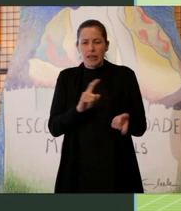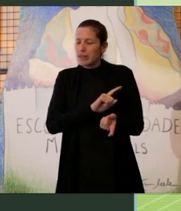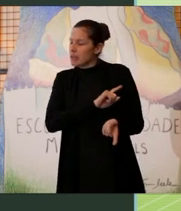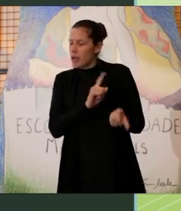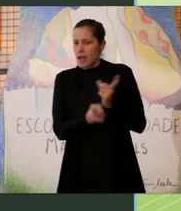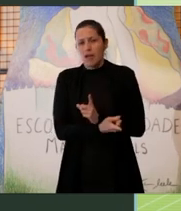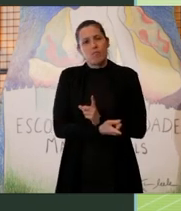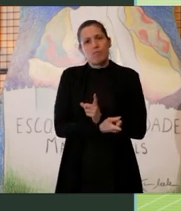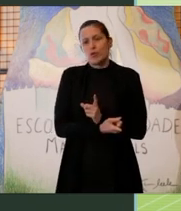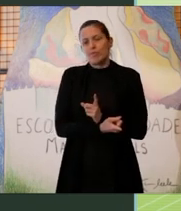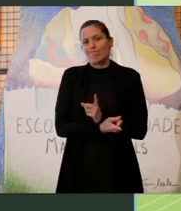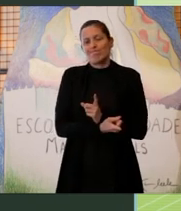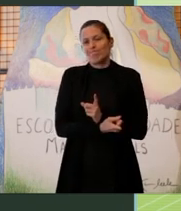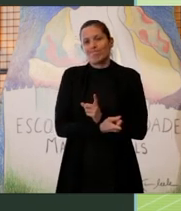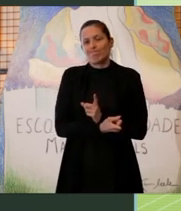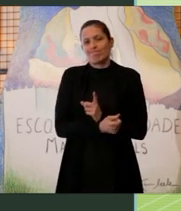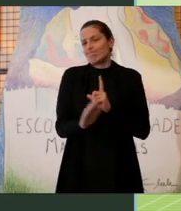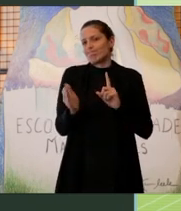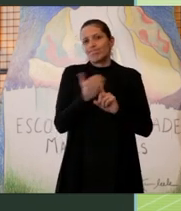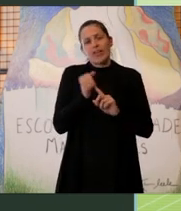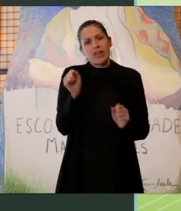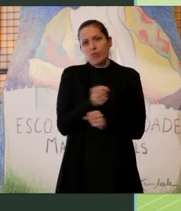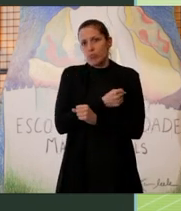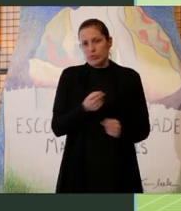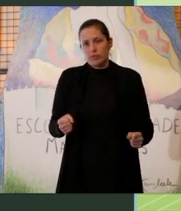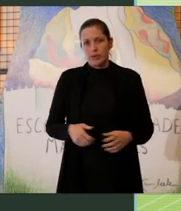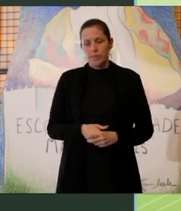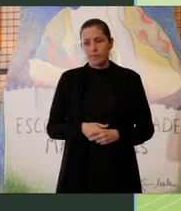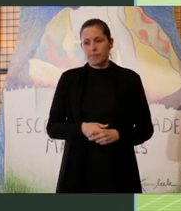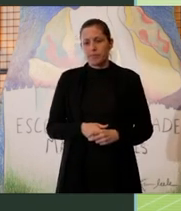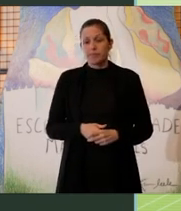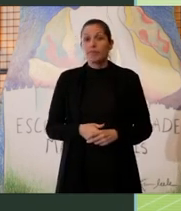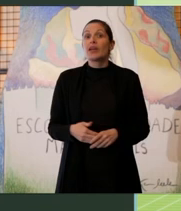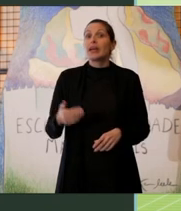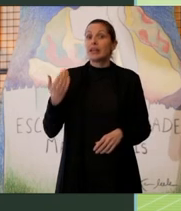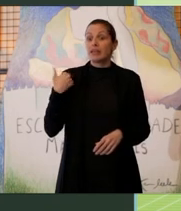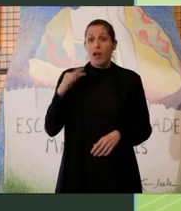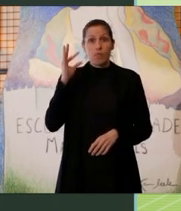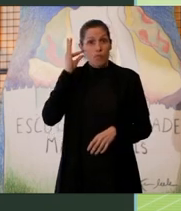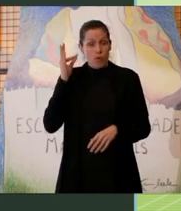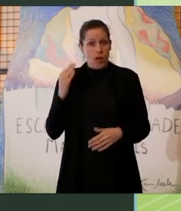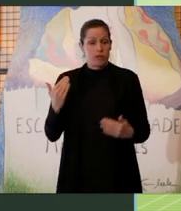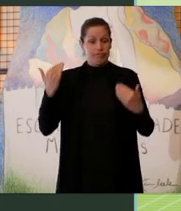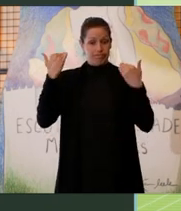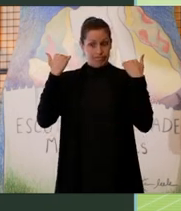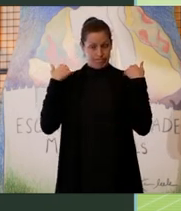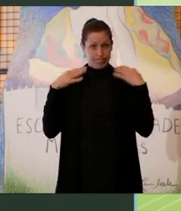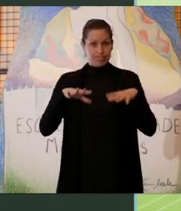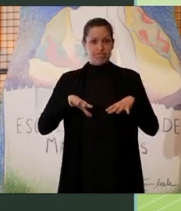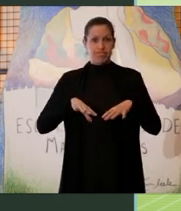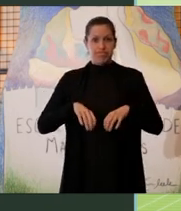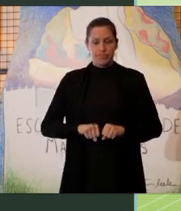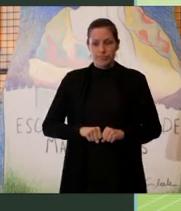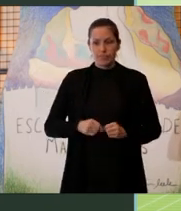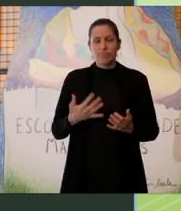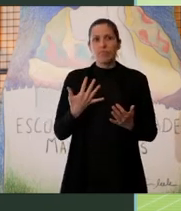una vez en ese Cargo en el cargo que sea dice este estudio que las mujeres siguen estando atrapadas en un